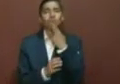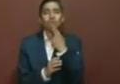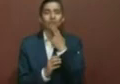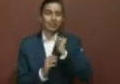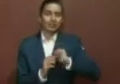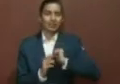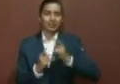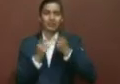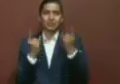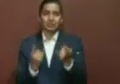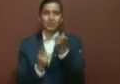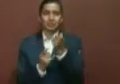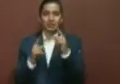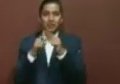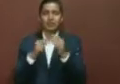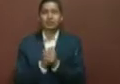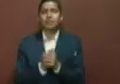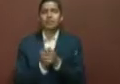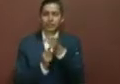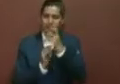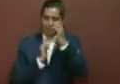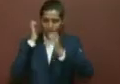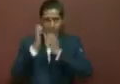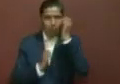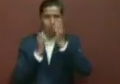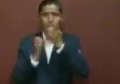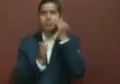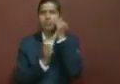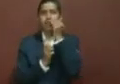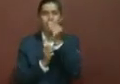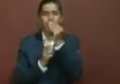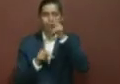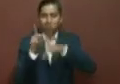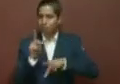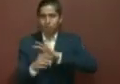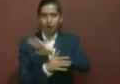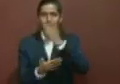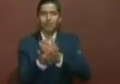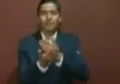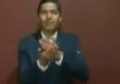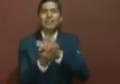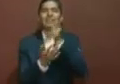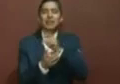patrimoniales. Esta exposición es temporal, la de Barro y Fuego.